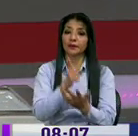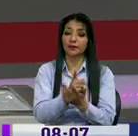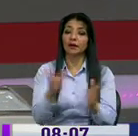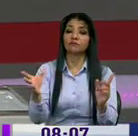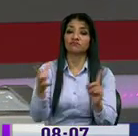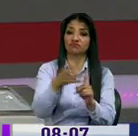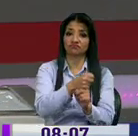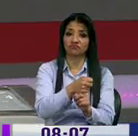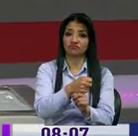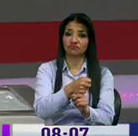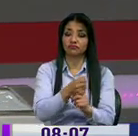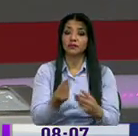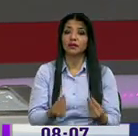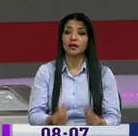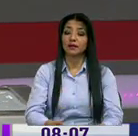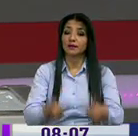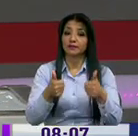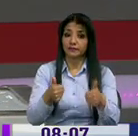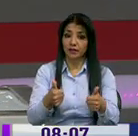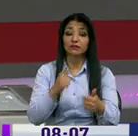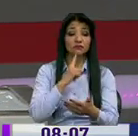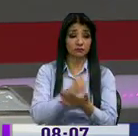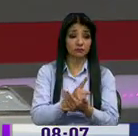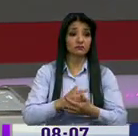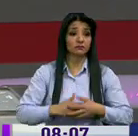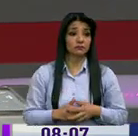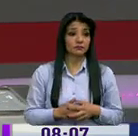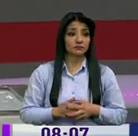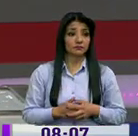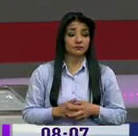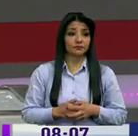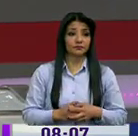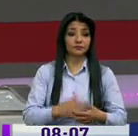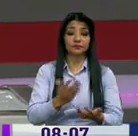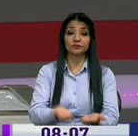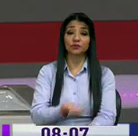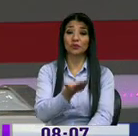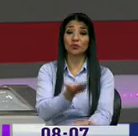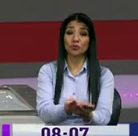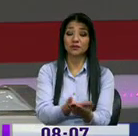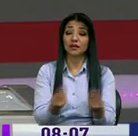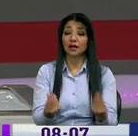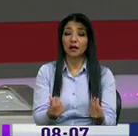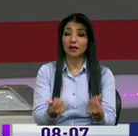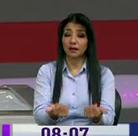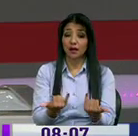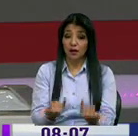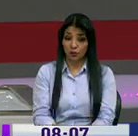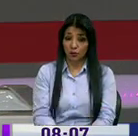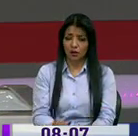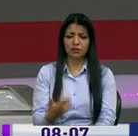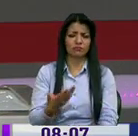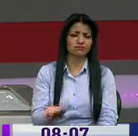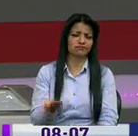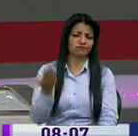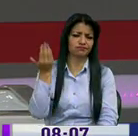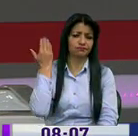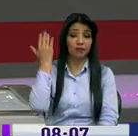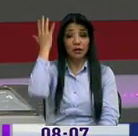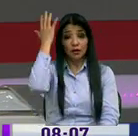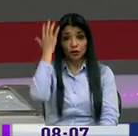establecer estándares de calidad, señor Abad, porque la verdad es que esta propuesta de estándares de calidad no solamente viene de esta administración. La administración de Rodas les